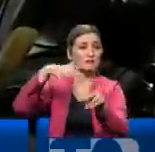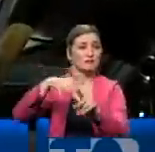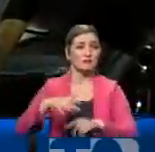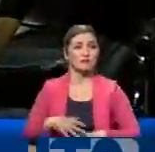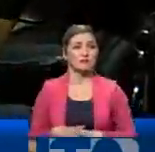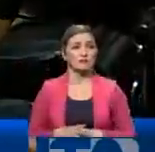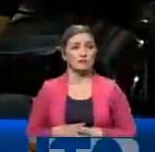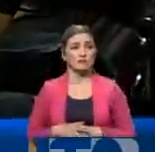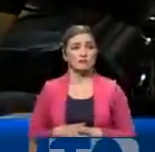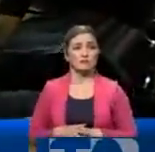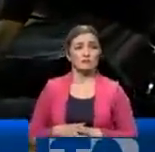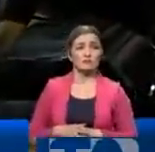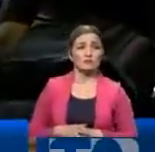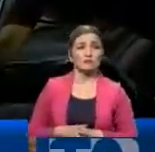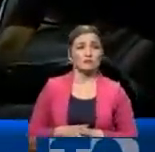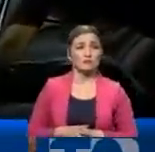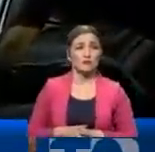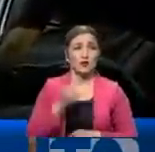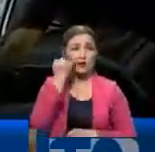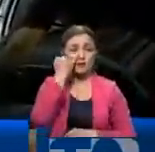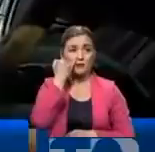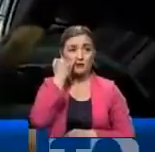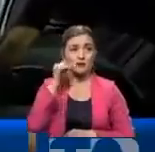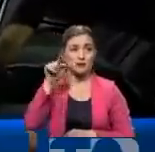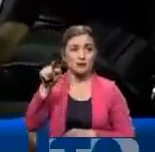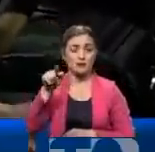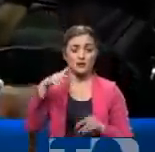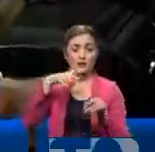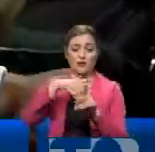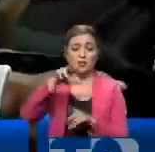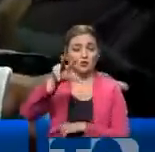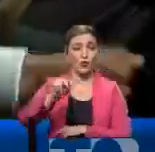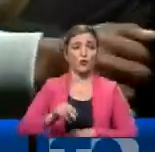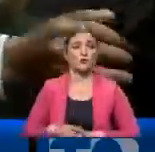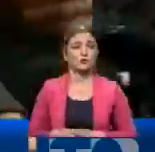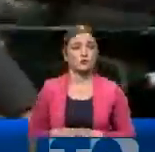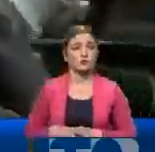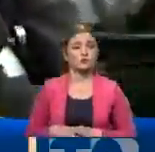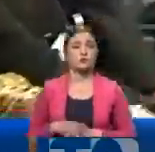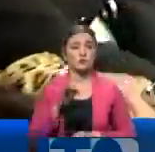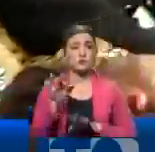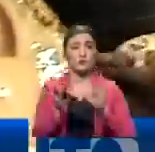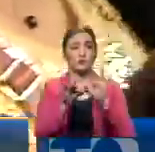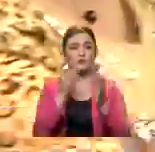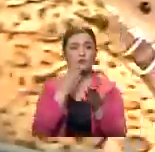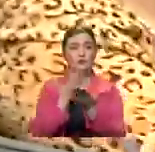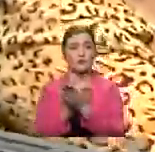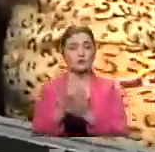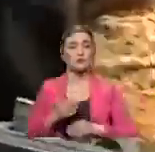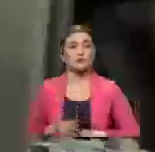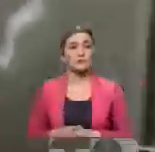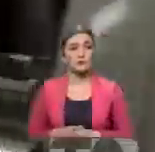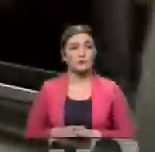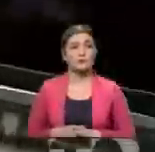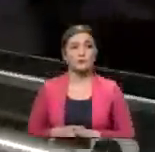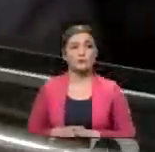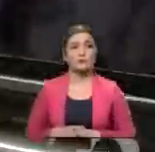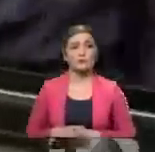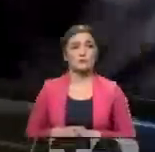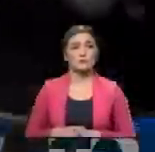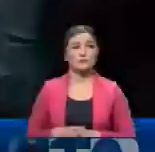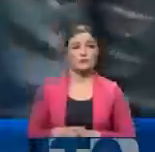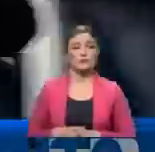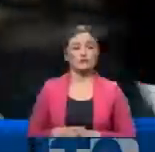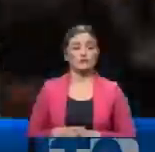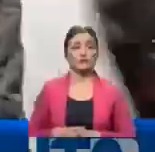no podrían hacer eso, son nuestros indígenas, pero no agredir. Perfecto, muchísimas gracias. Nosotros también hacemos